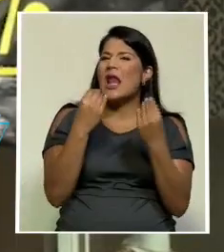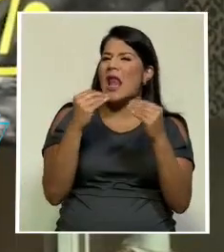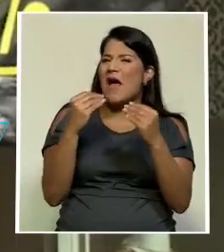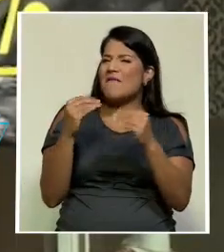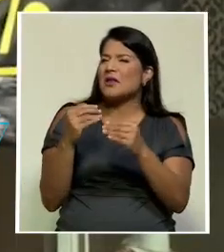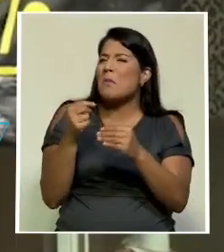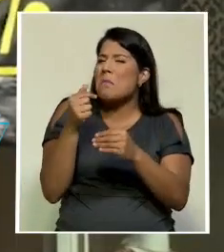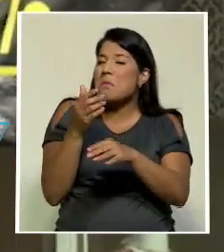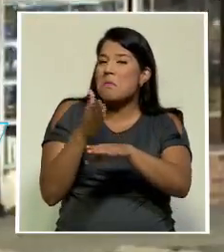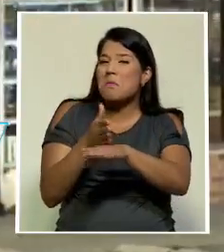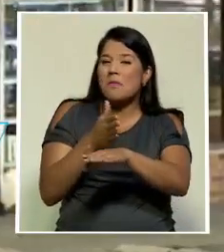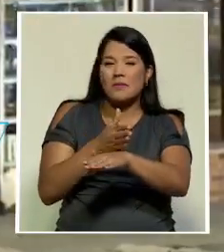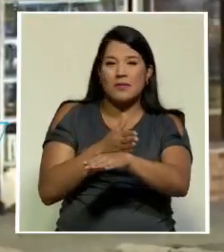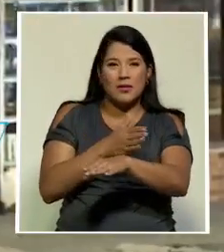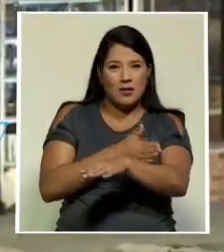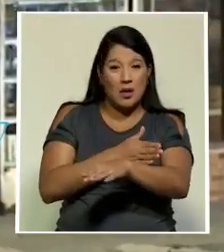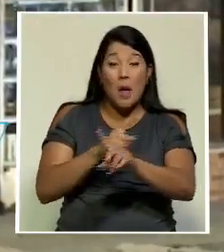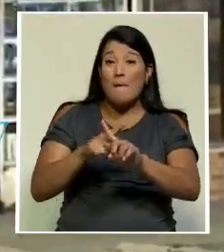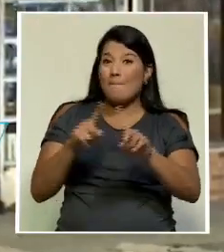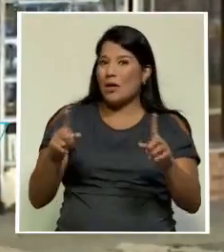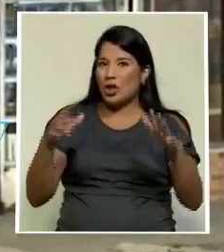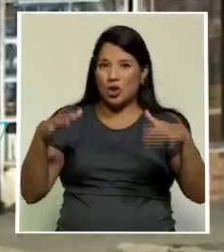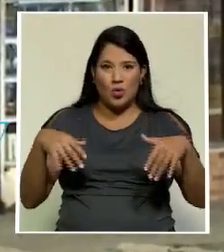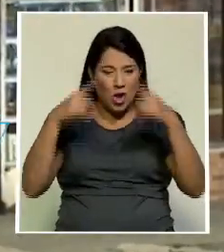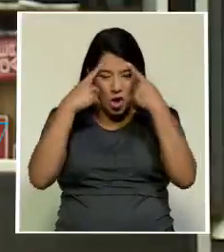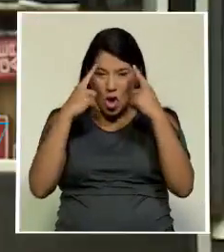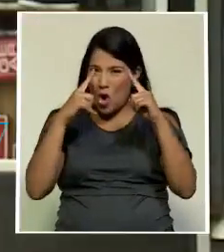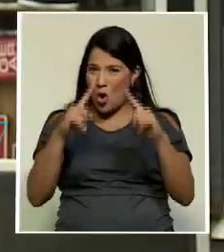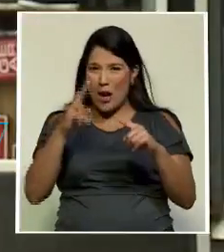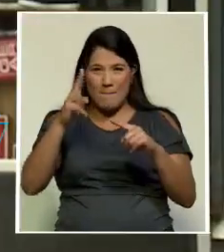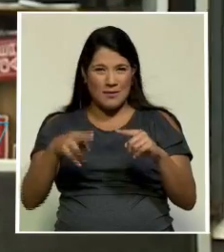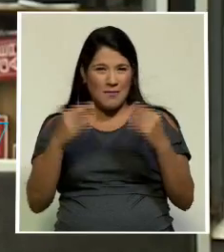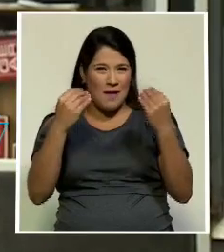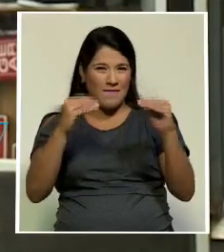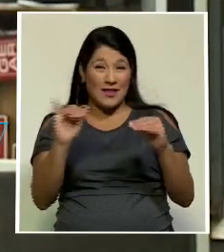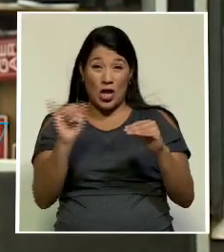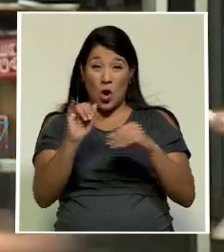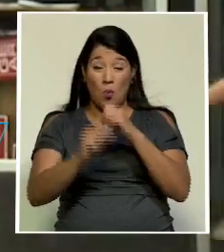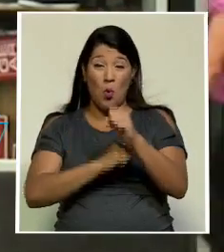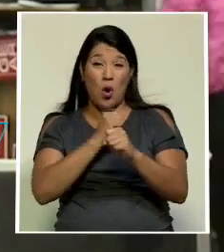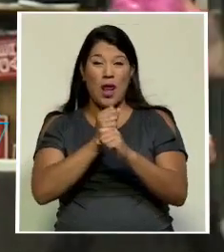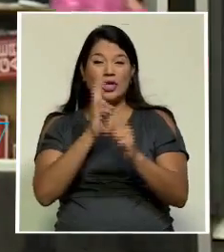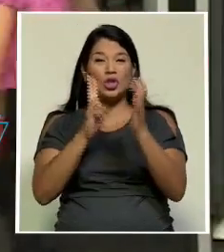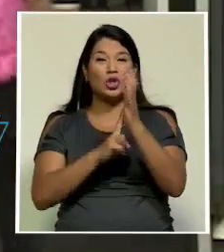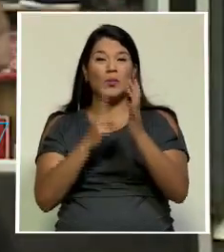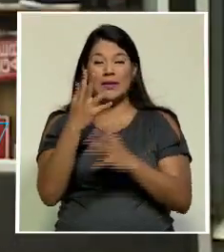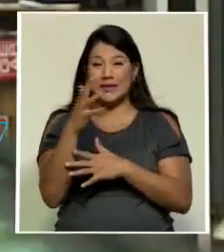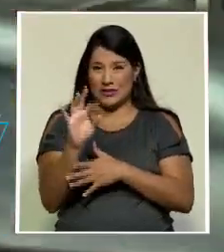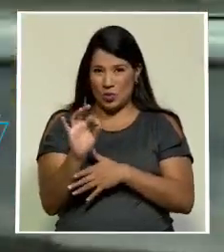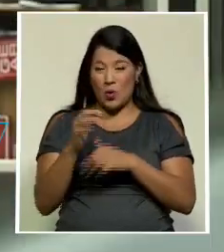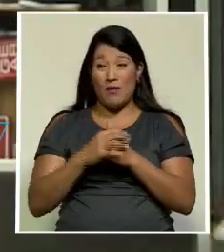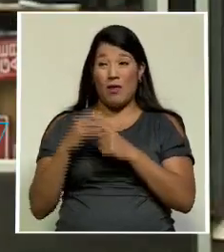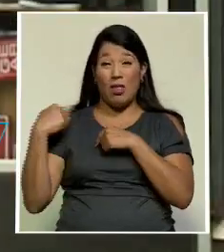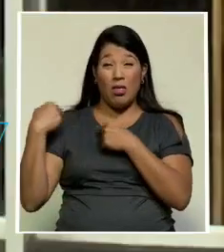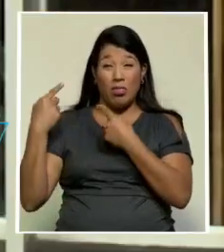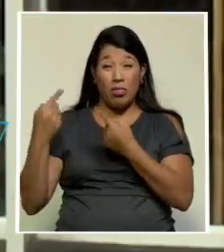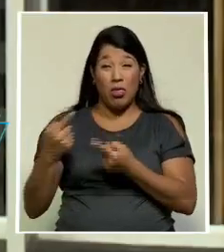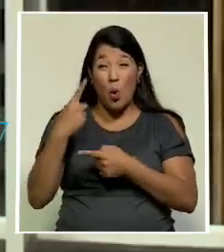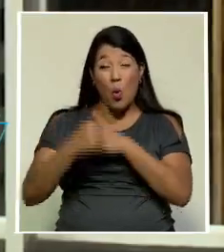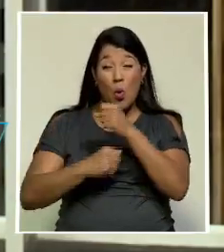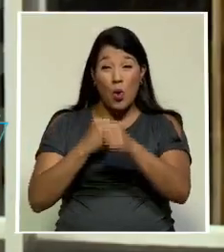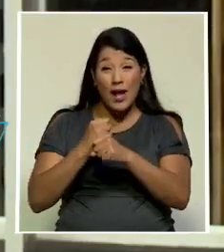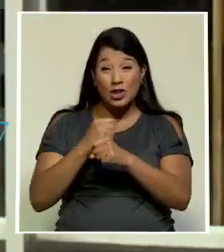levantando levemente, aún no se llega a las cifras del 2019. Ante el escenario que han vivido durante año y 7 meses, muchos comercios